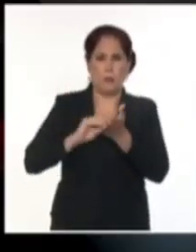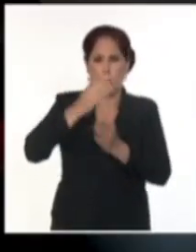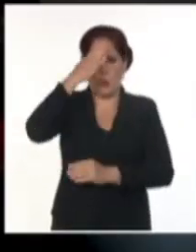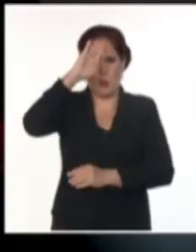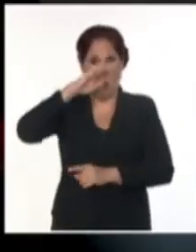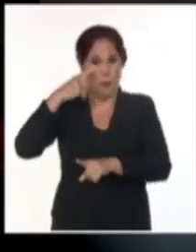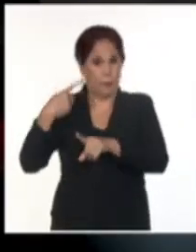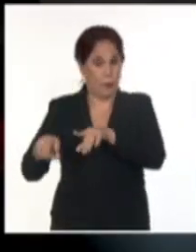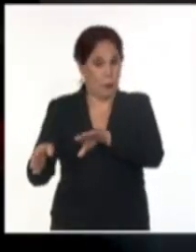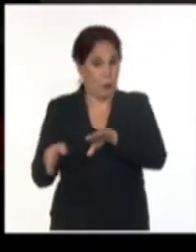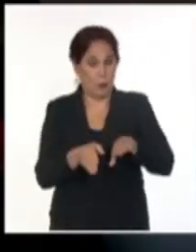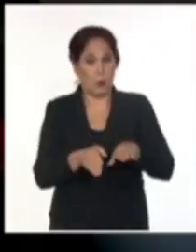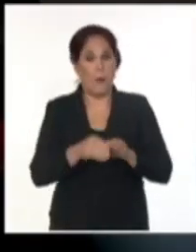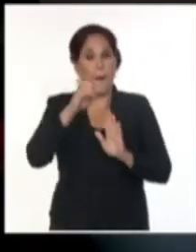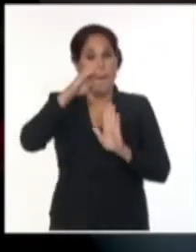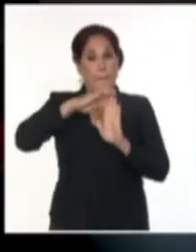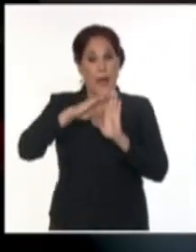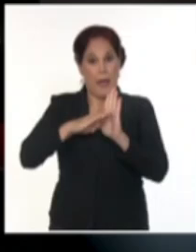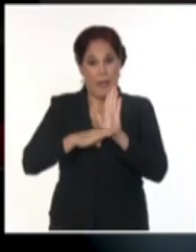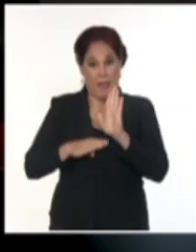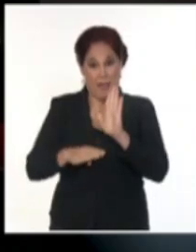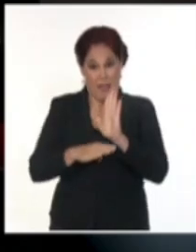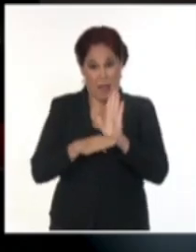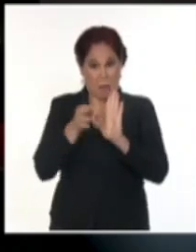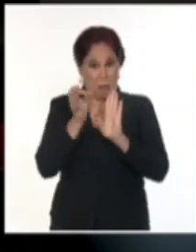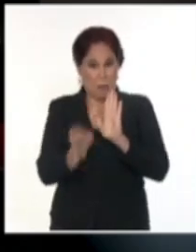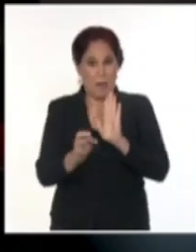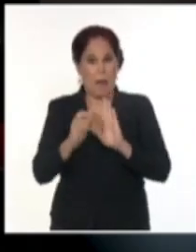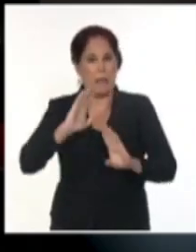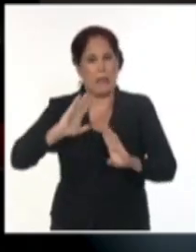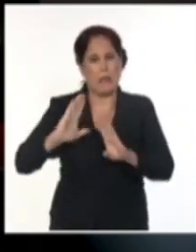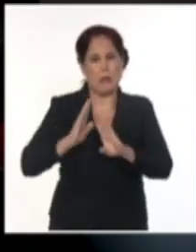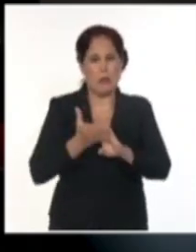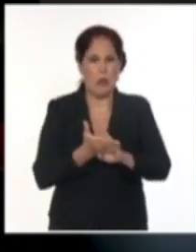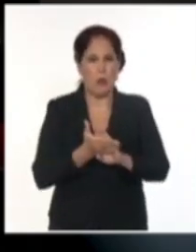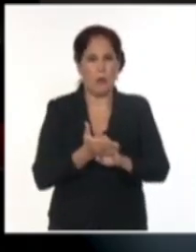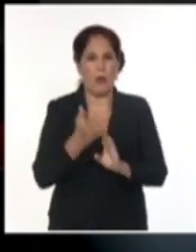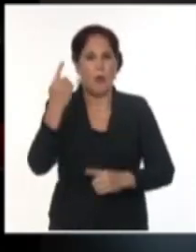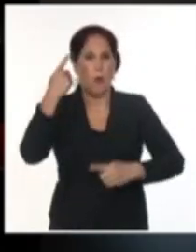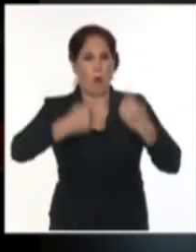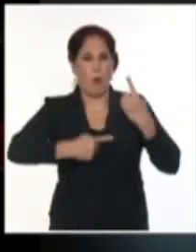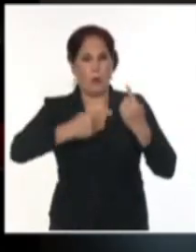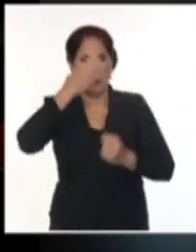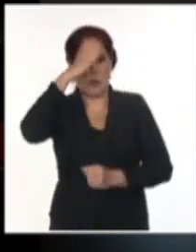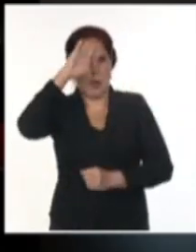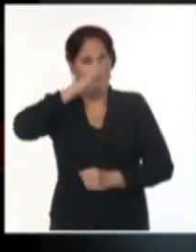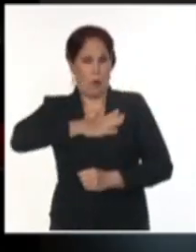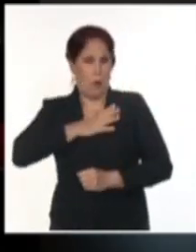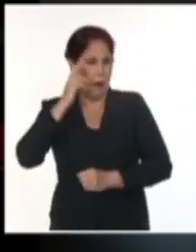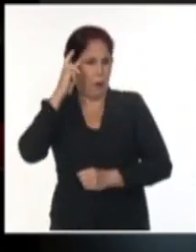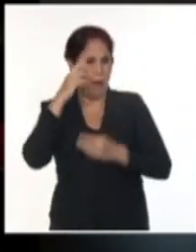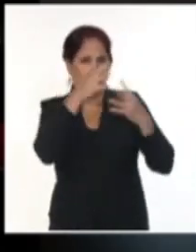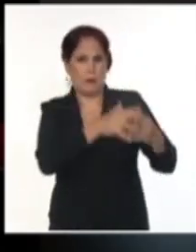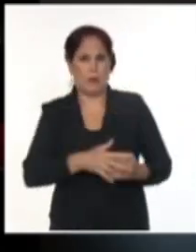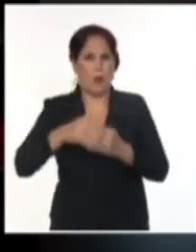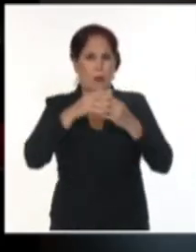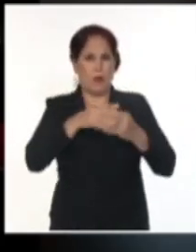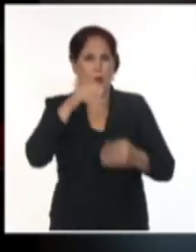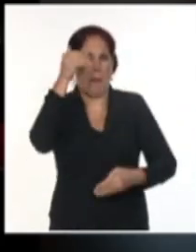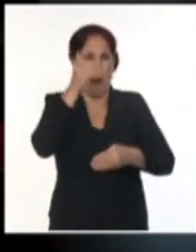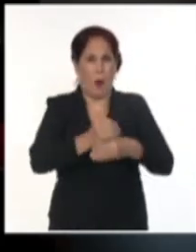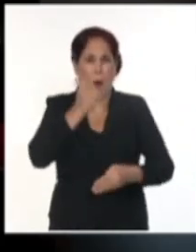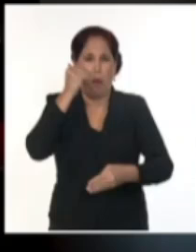también las medidas que son unilaterales y extraterritoriales que tienen que ver con